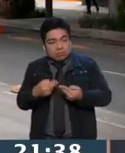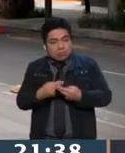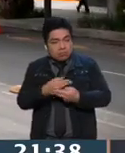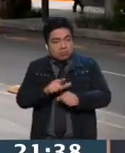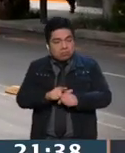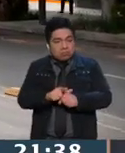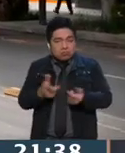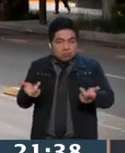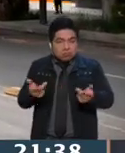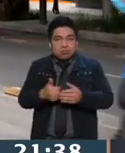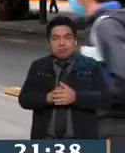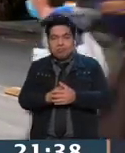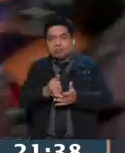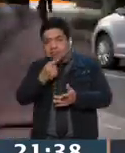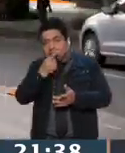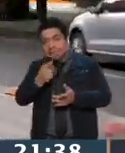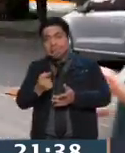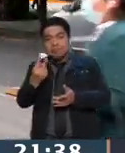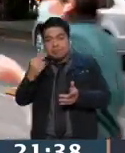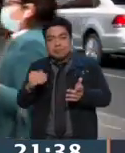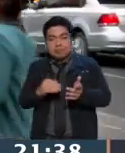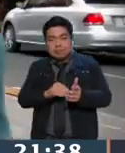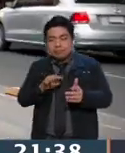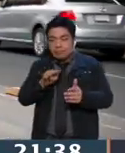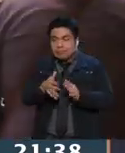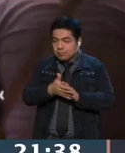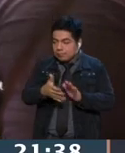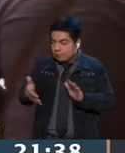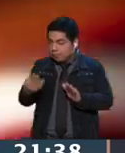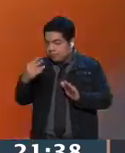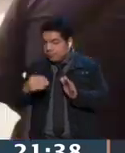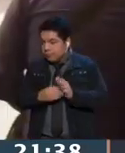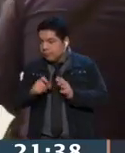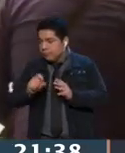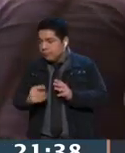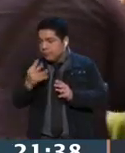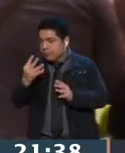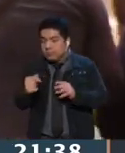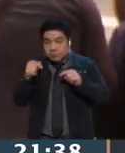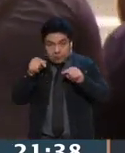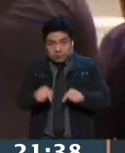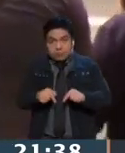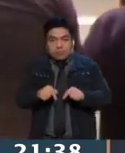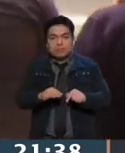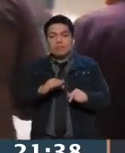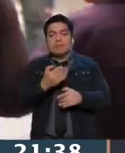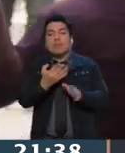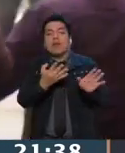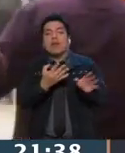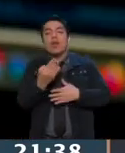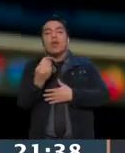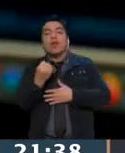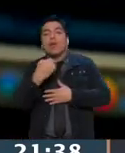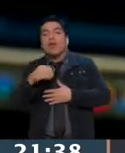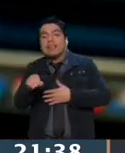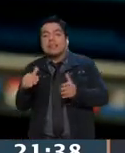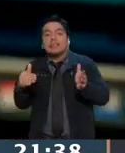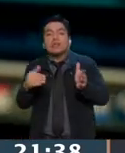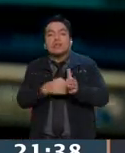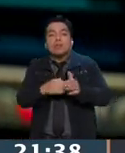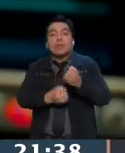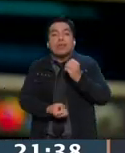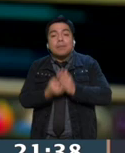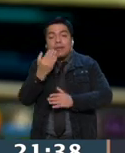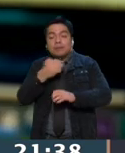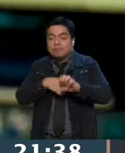nacional. Indicó que desde 2019 a la fecha, se crearon en la Ciudad de México 900,000 nuevos empleos,